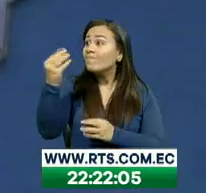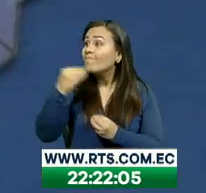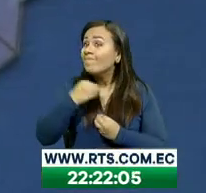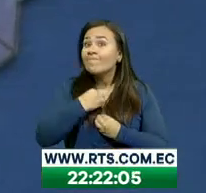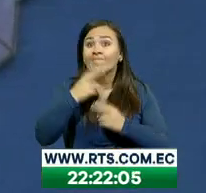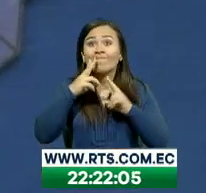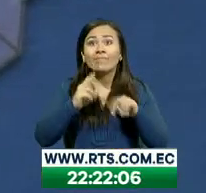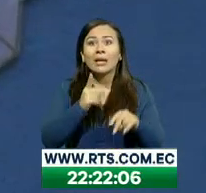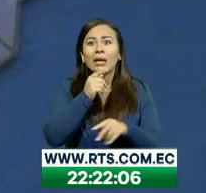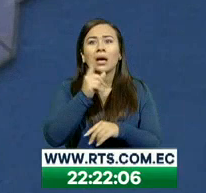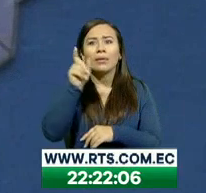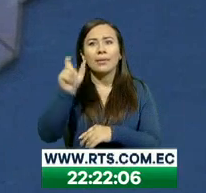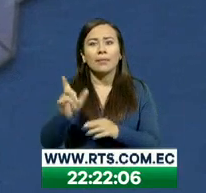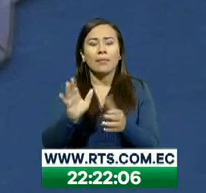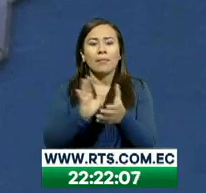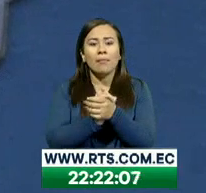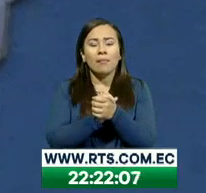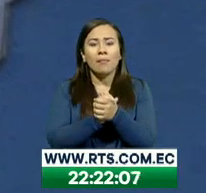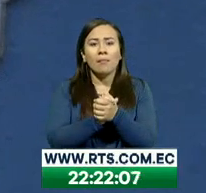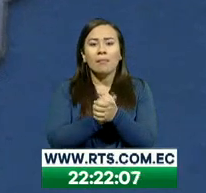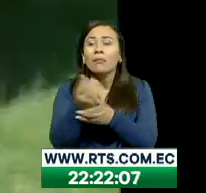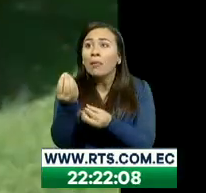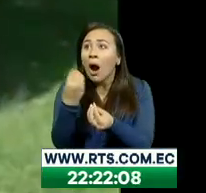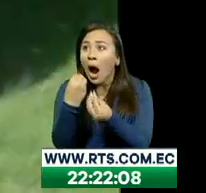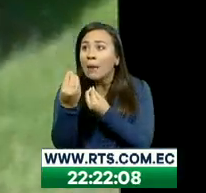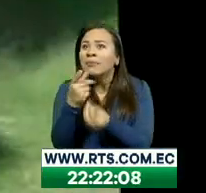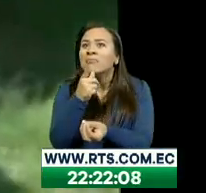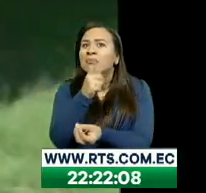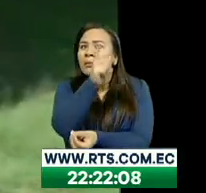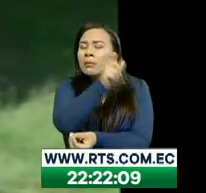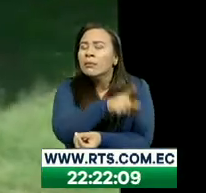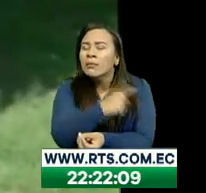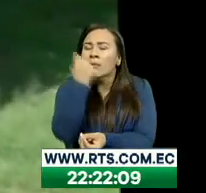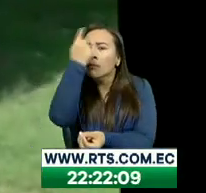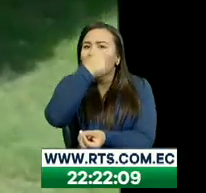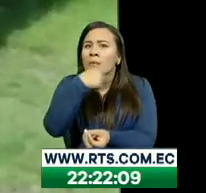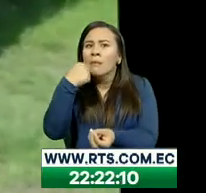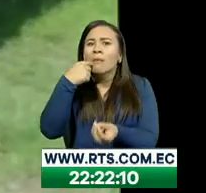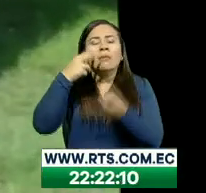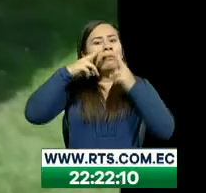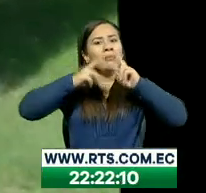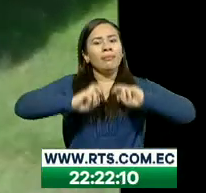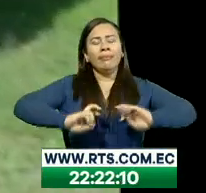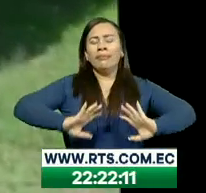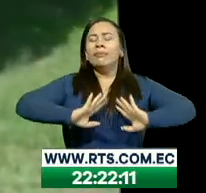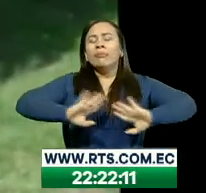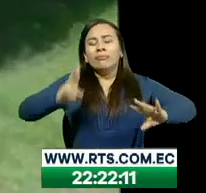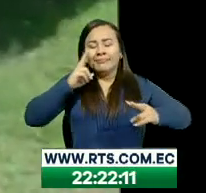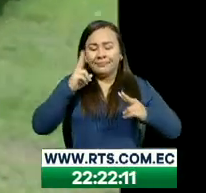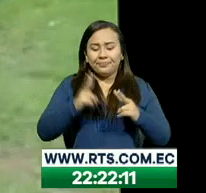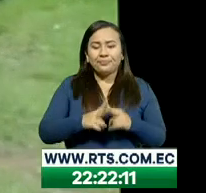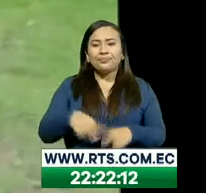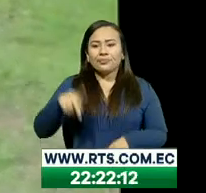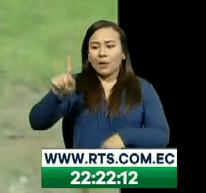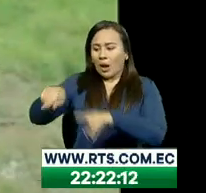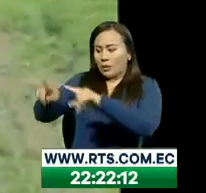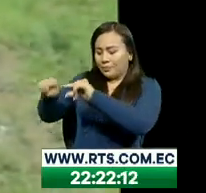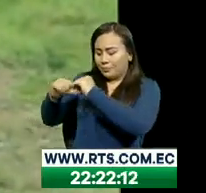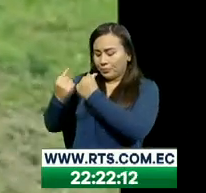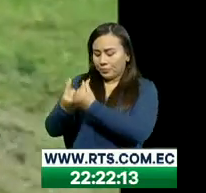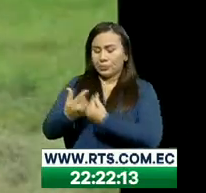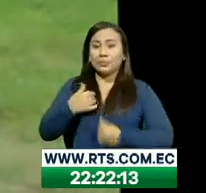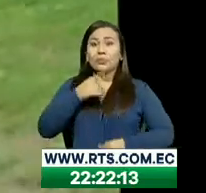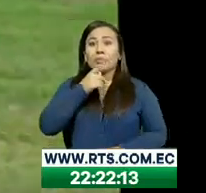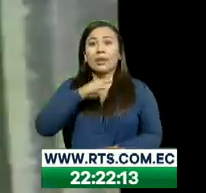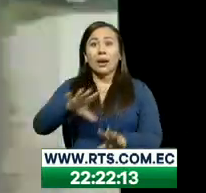la pareja del fallecido fue clave para llegar al presunto responsable de las heridas mortales. Reconoció a varios del grupo que agredieron